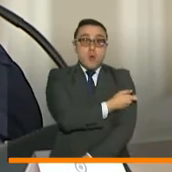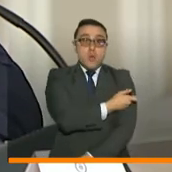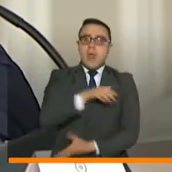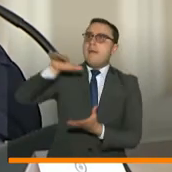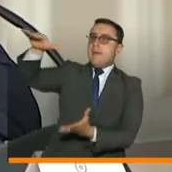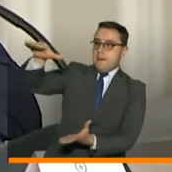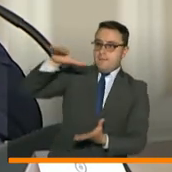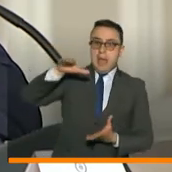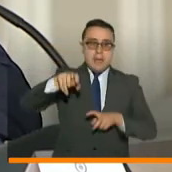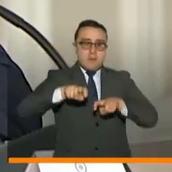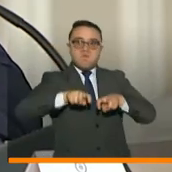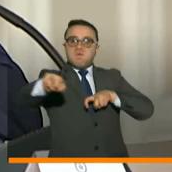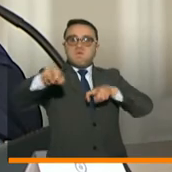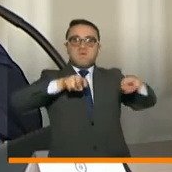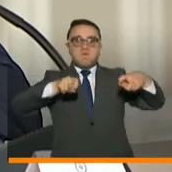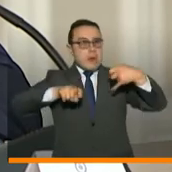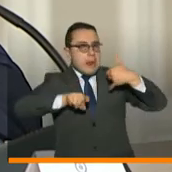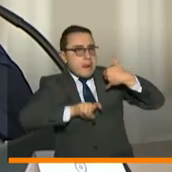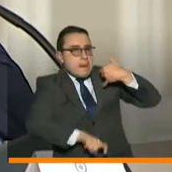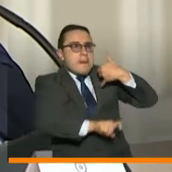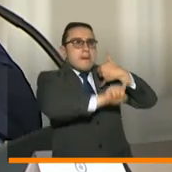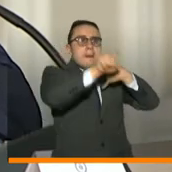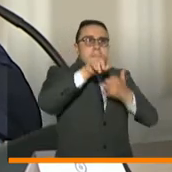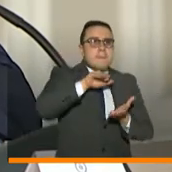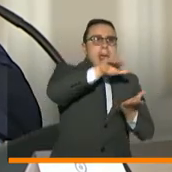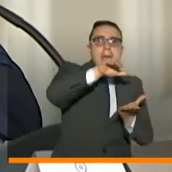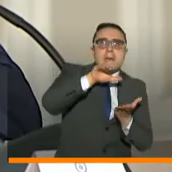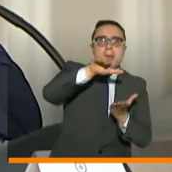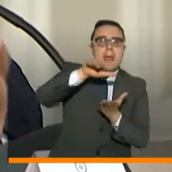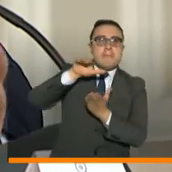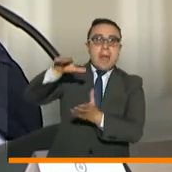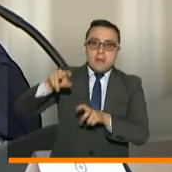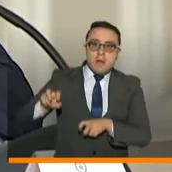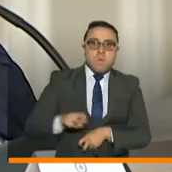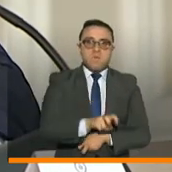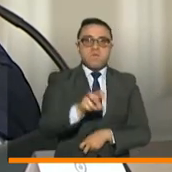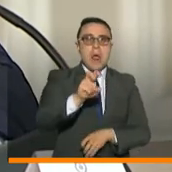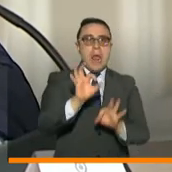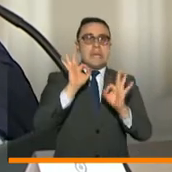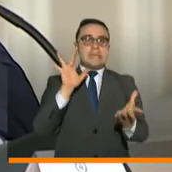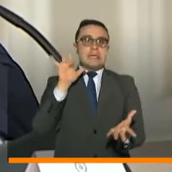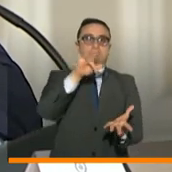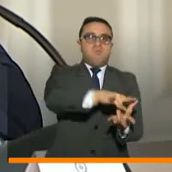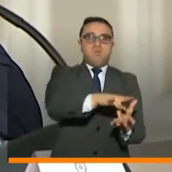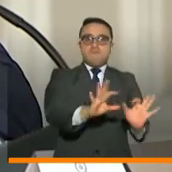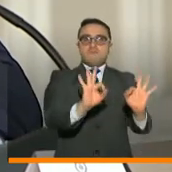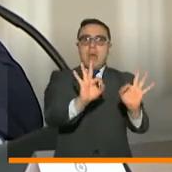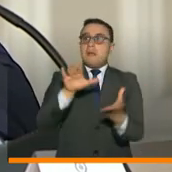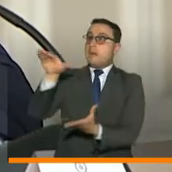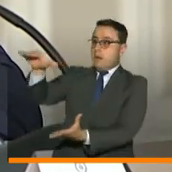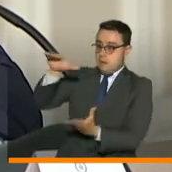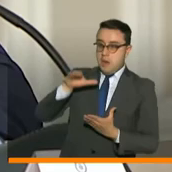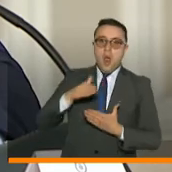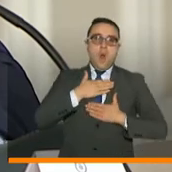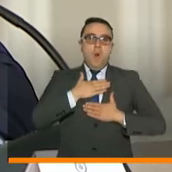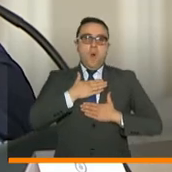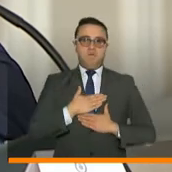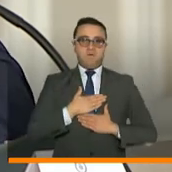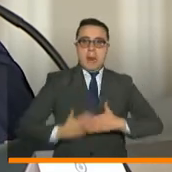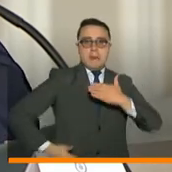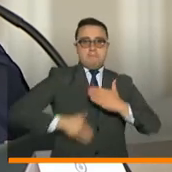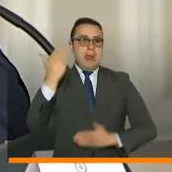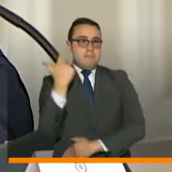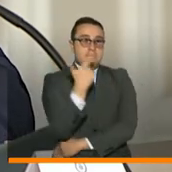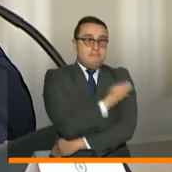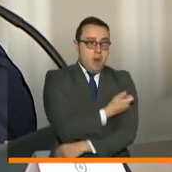vacunas con esa capacidad para que lleguen a buen puerto por supuesto presidente que podamos iniciar con toda la tranquilidad y con toda la